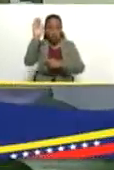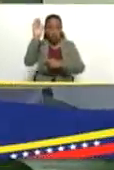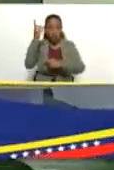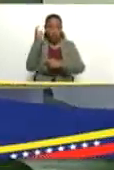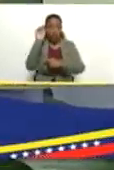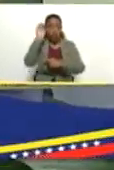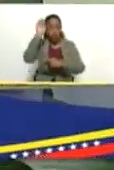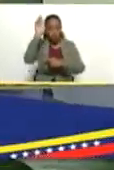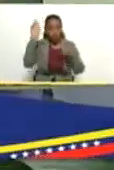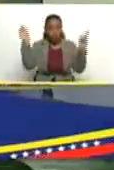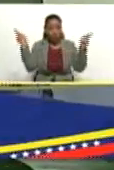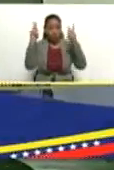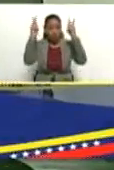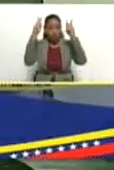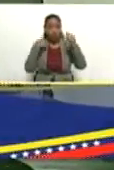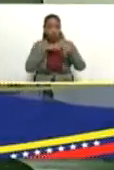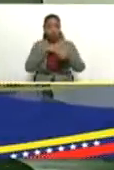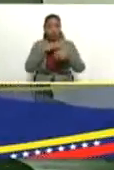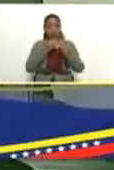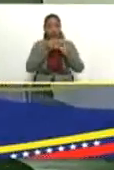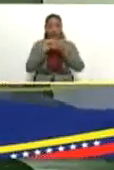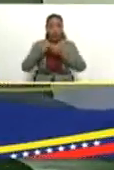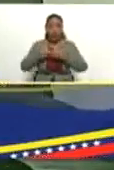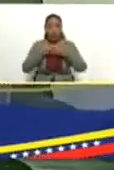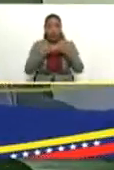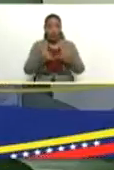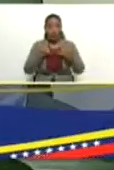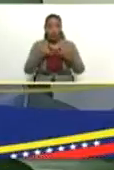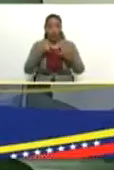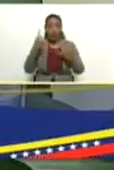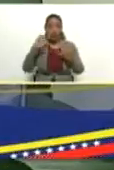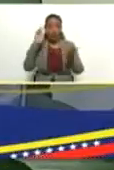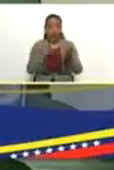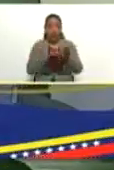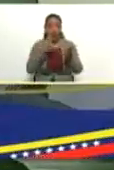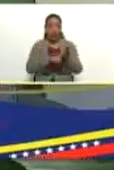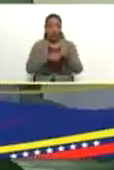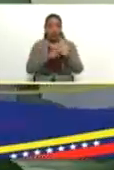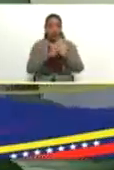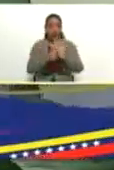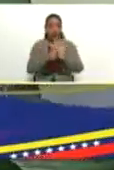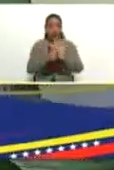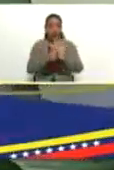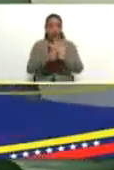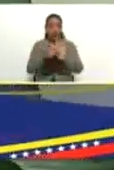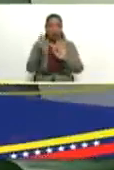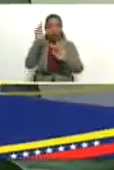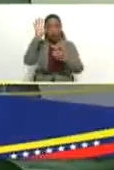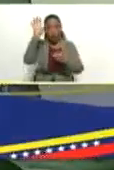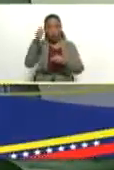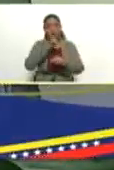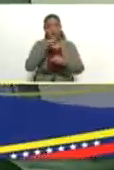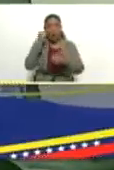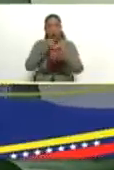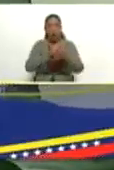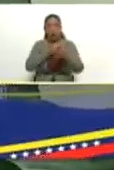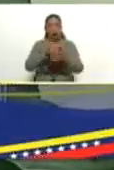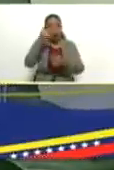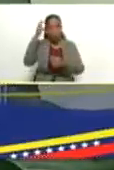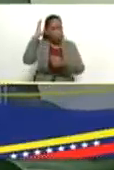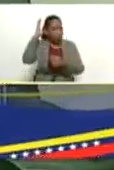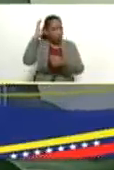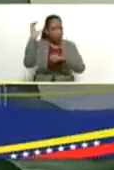y las victorias que vamos a cosechar. Ahora, esa es la realidad de un país que resiste, que lucha, que tiene conciencia y que